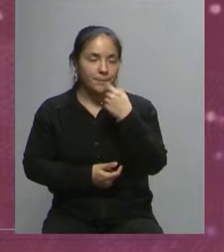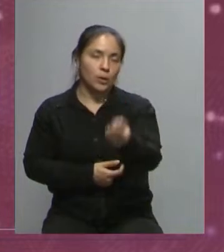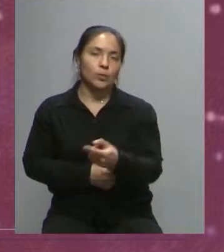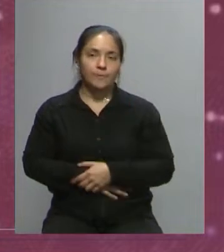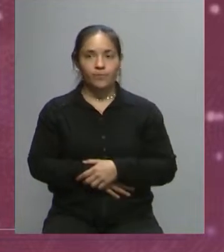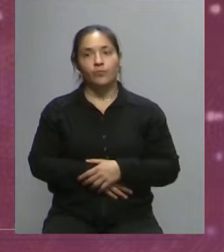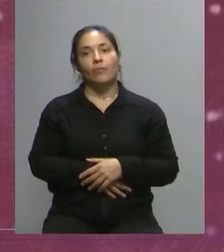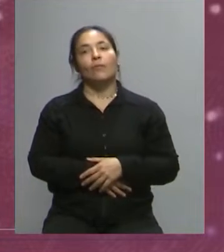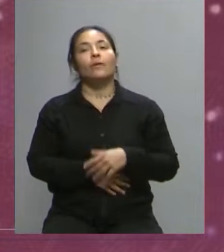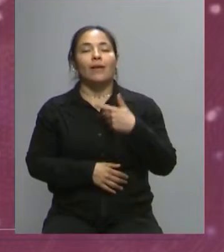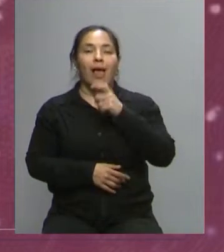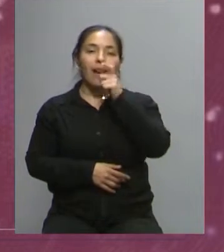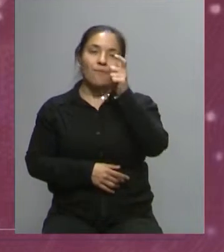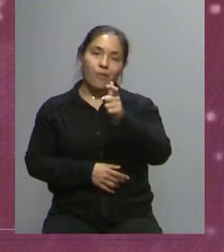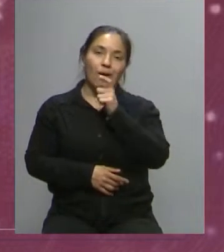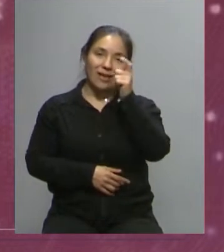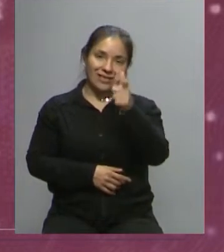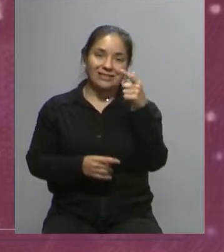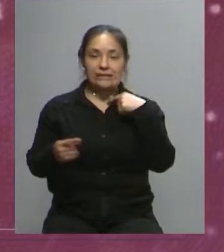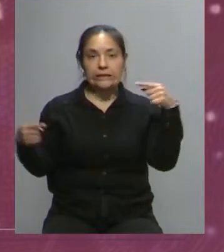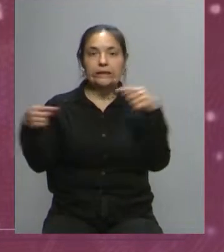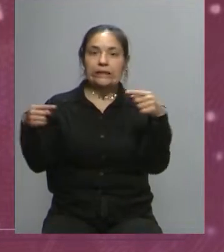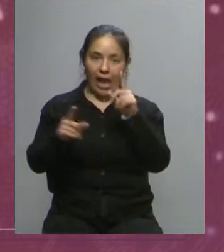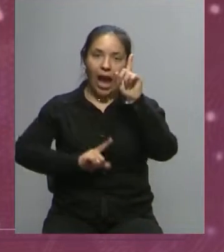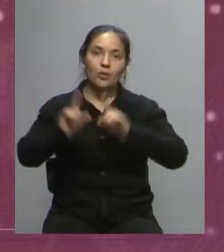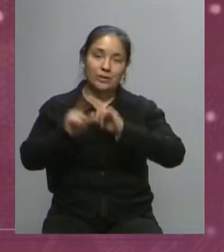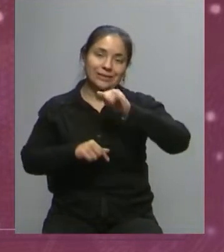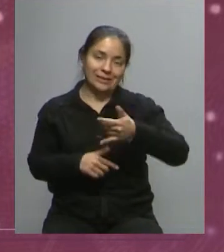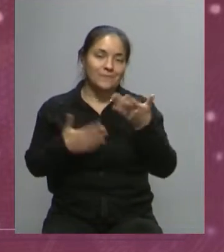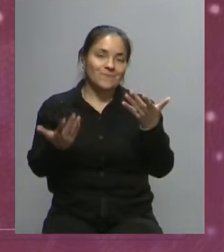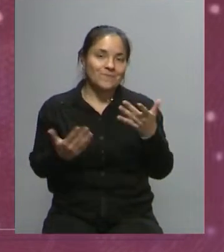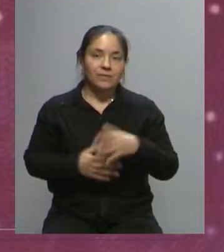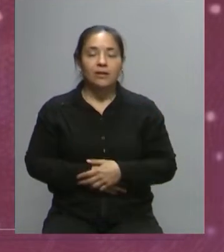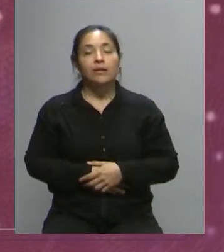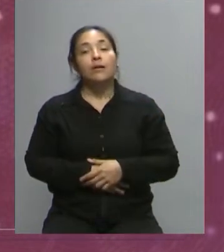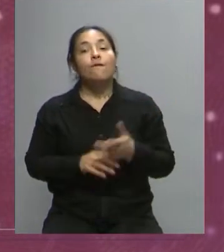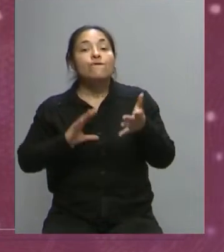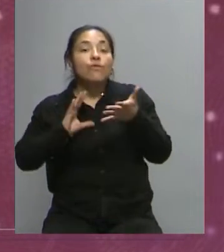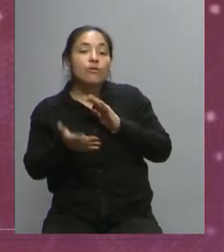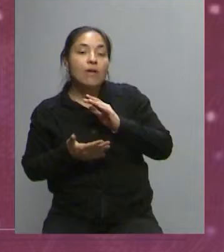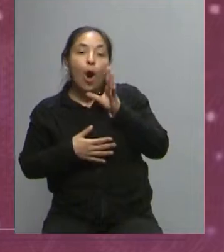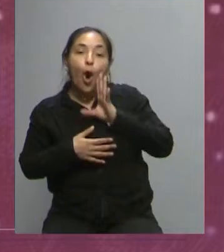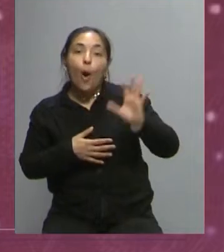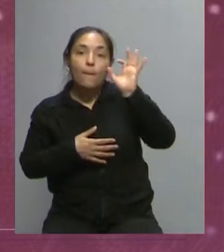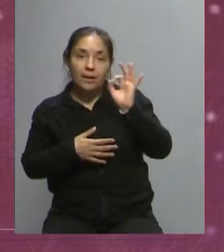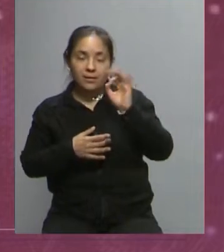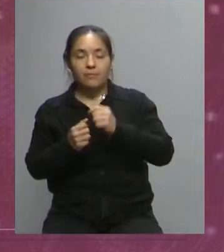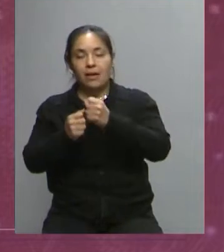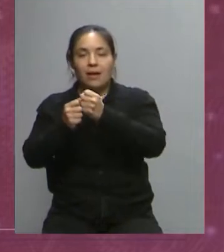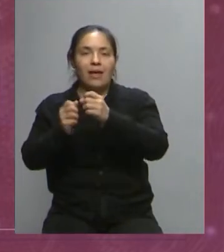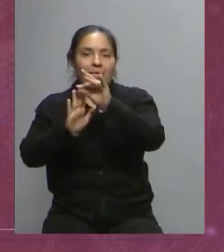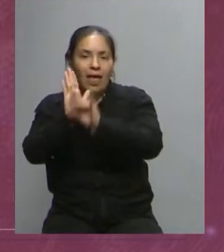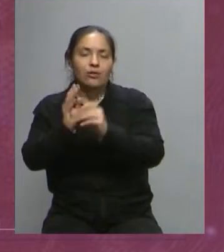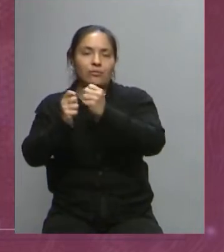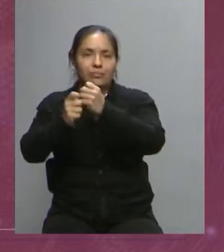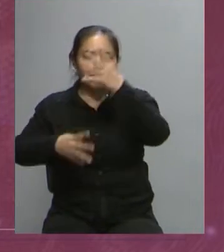ver, déjame darte varias respuestas que hasta son contradictorias, ¿no? A ver. Desde cierto punto de vista, el fenómeno de Big Data, Machine Learning,